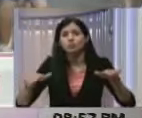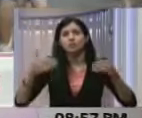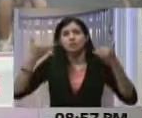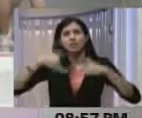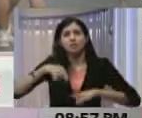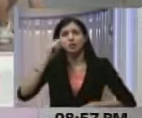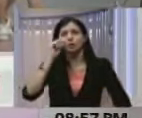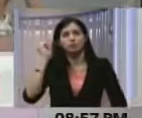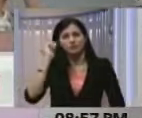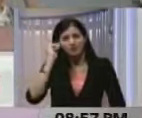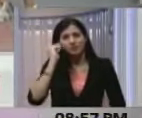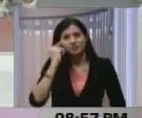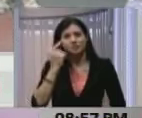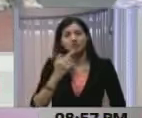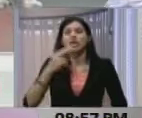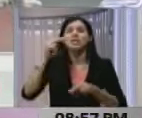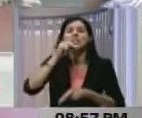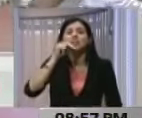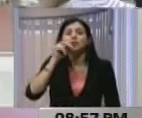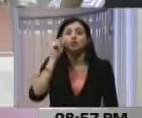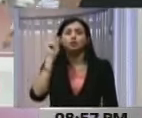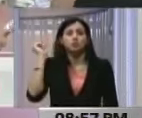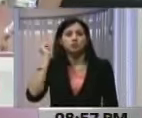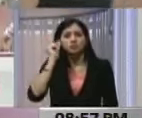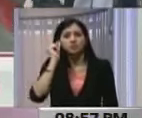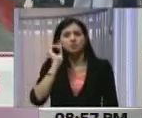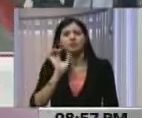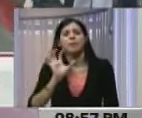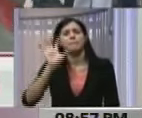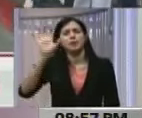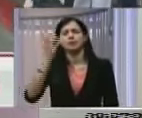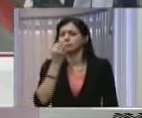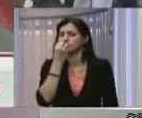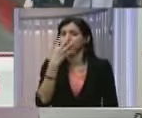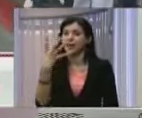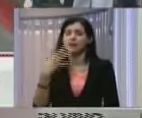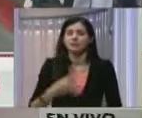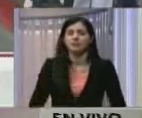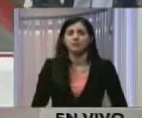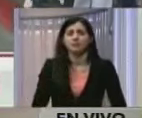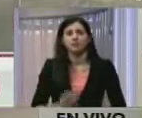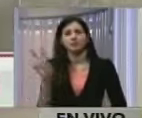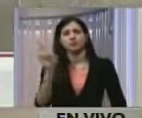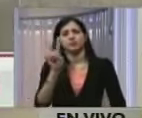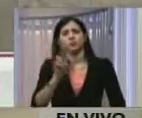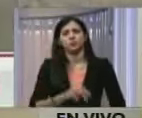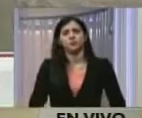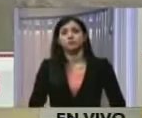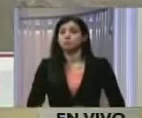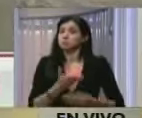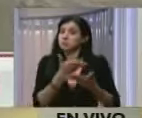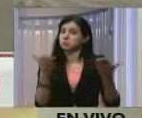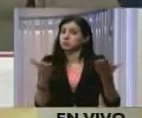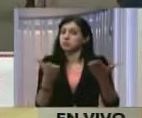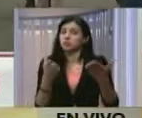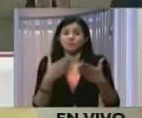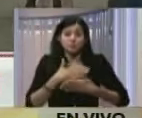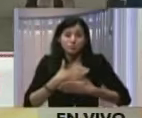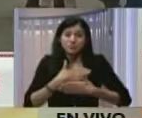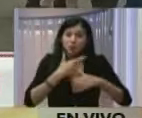hijos, hijas, nietos y nietas de esta hermosa patria que es Venezuela. Es para ustedes todo lo que